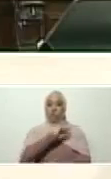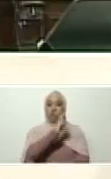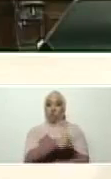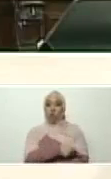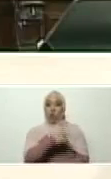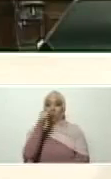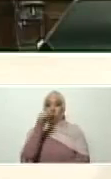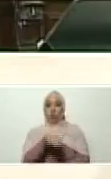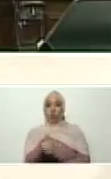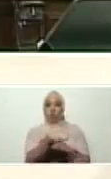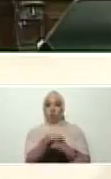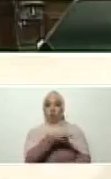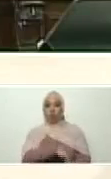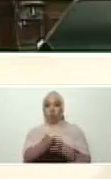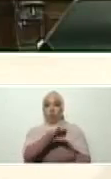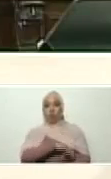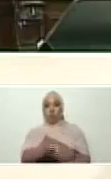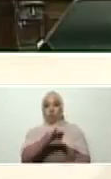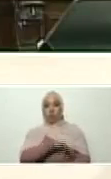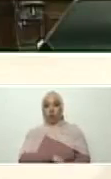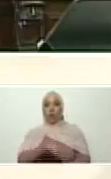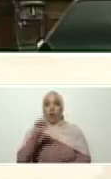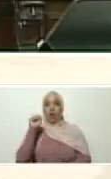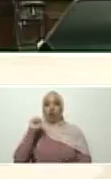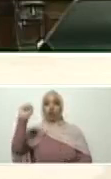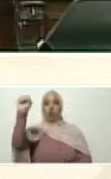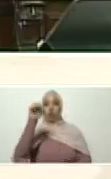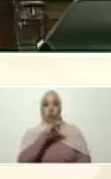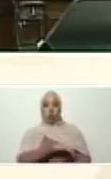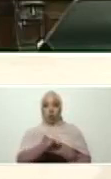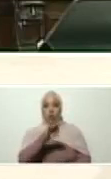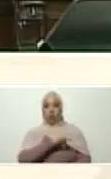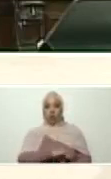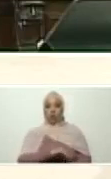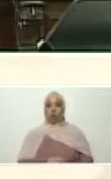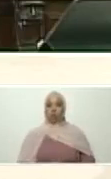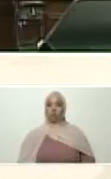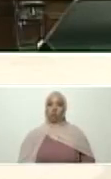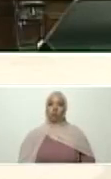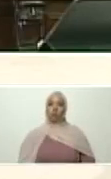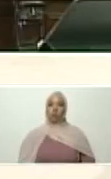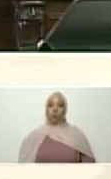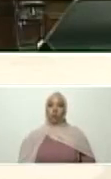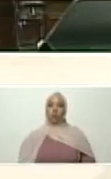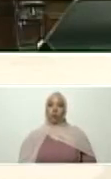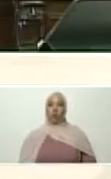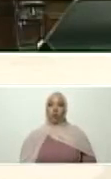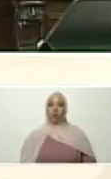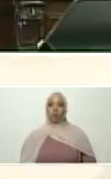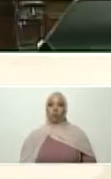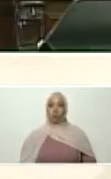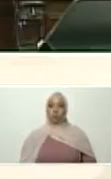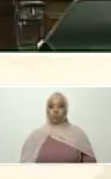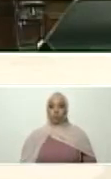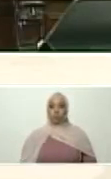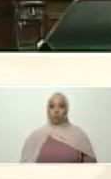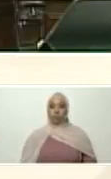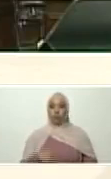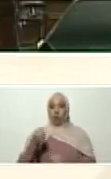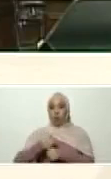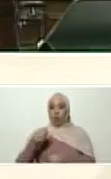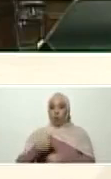popular, social, socialista. Poderosa. ¿Mm? En el campo obrero,